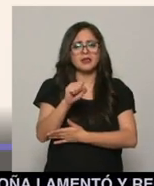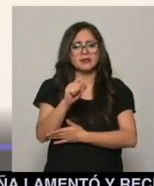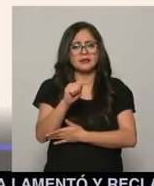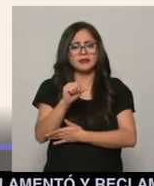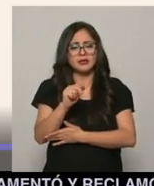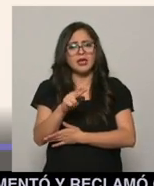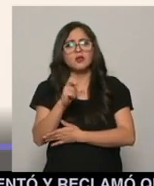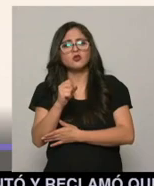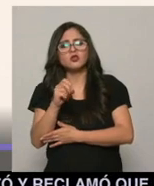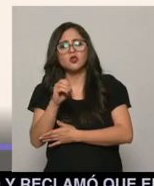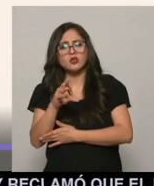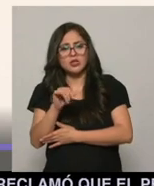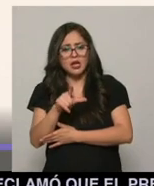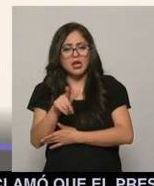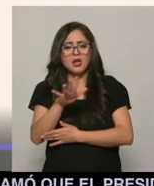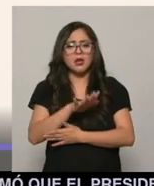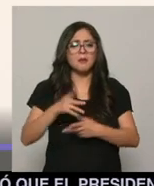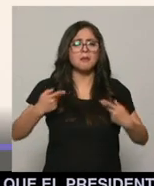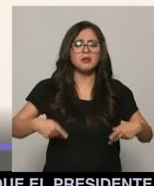El INEGI repunta,